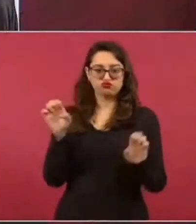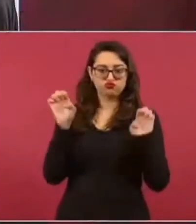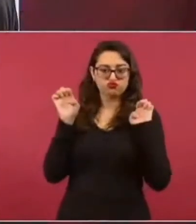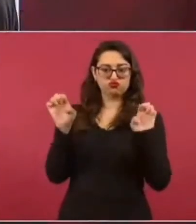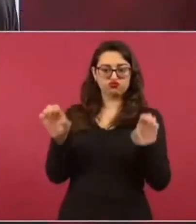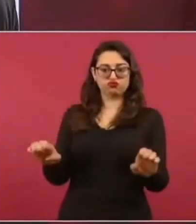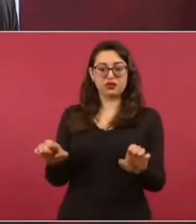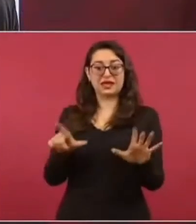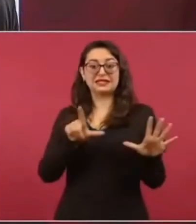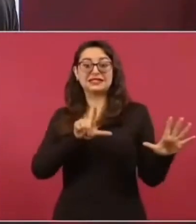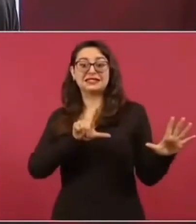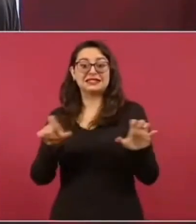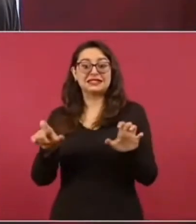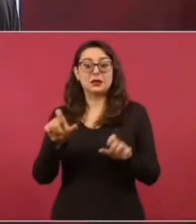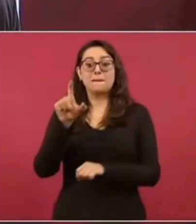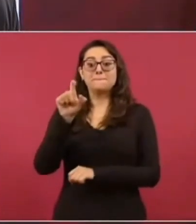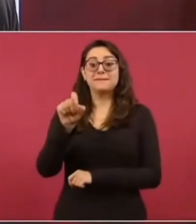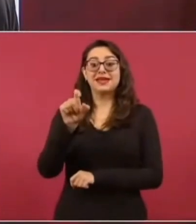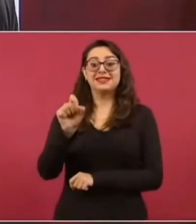por